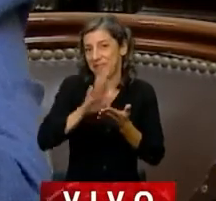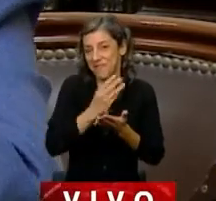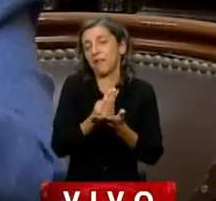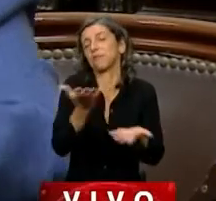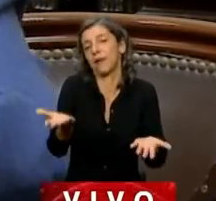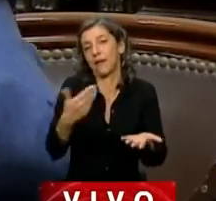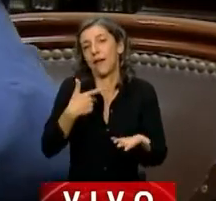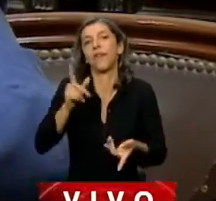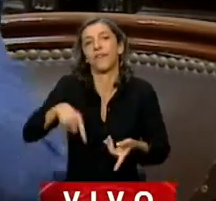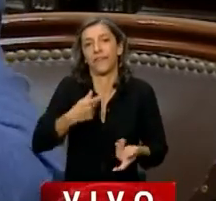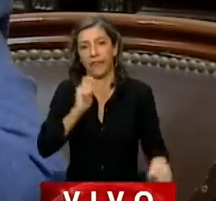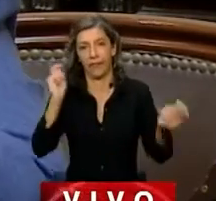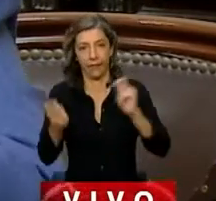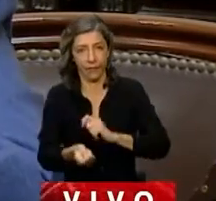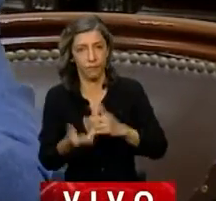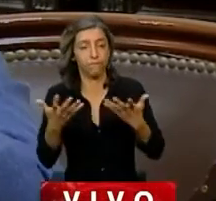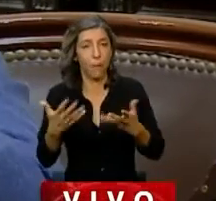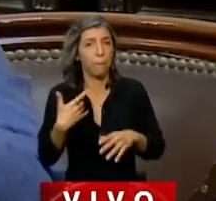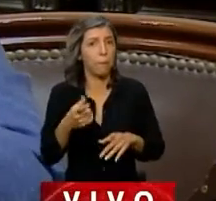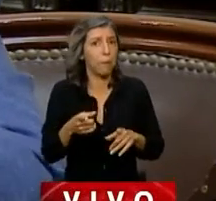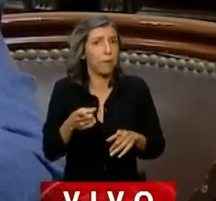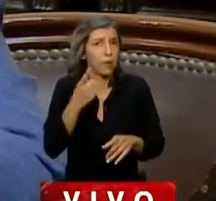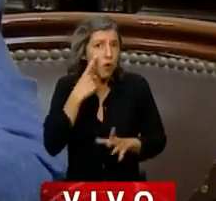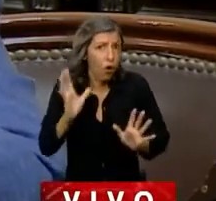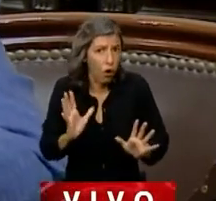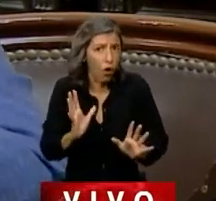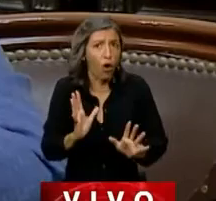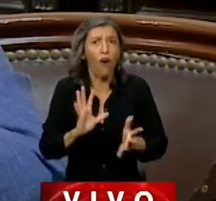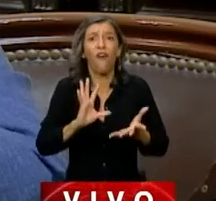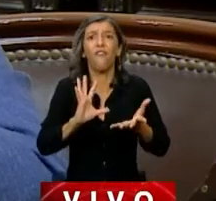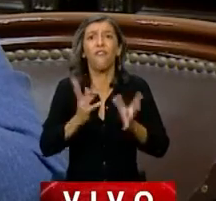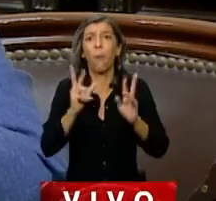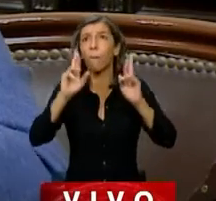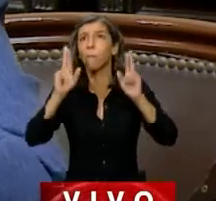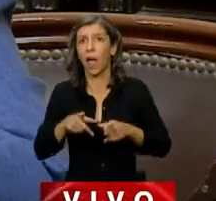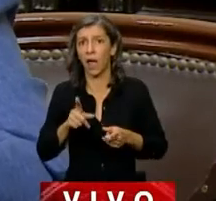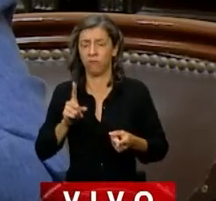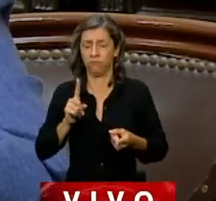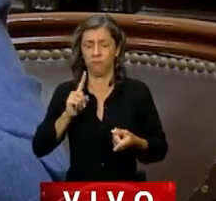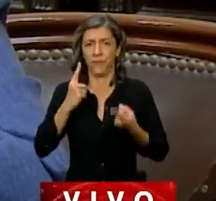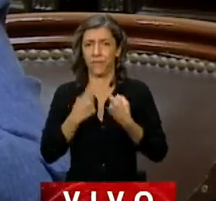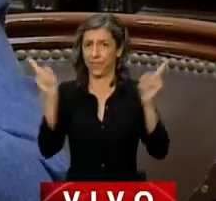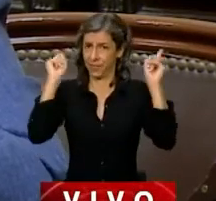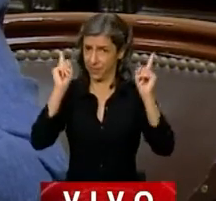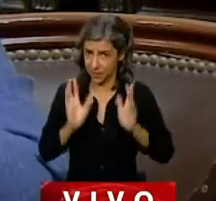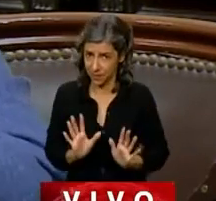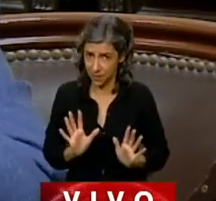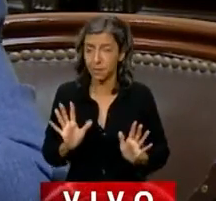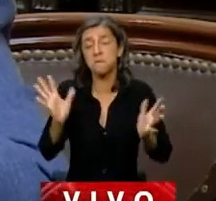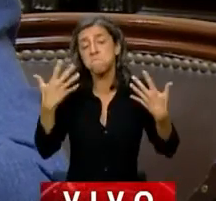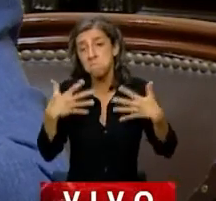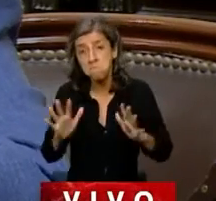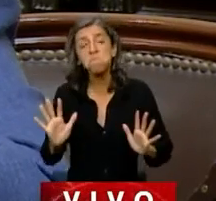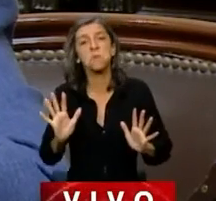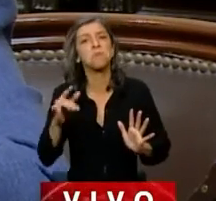es antagónica a lo que se predicó durante mucho tiempo desde el mismo oficialismo. Entonces, lo que nos está pasando en realidad en la